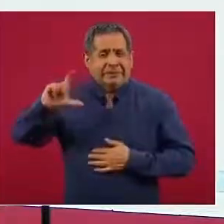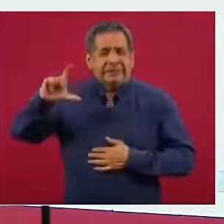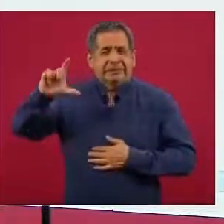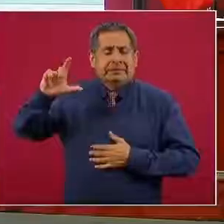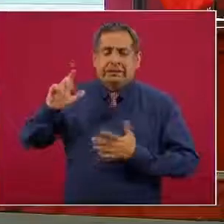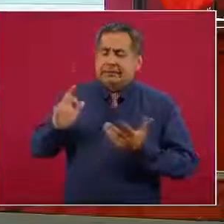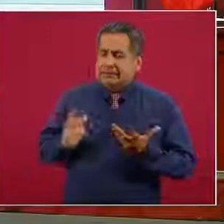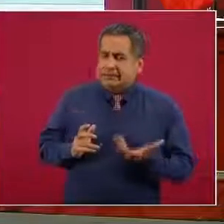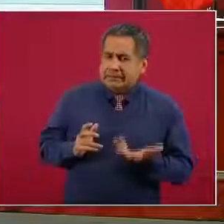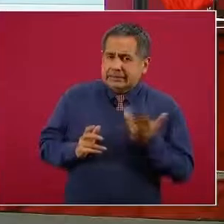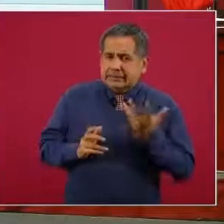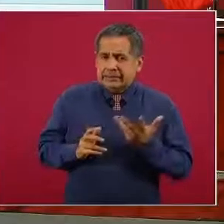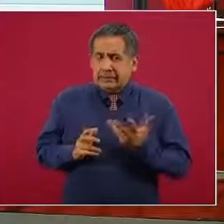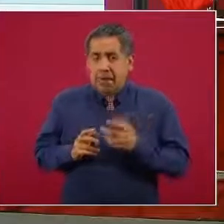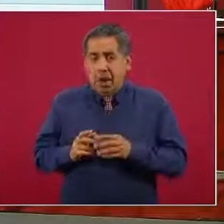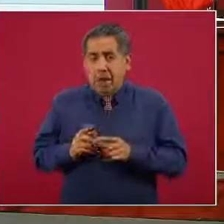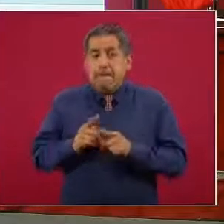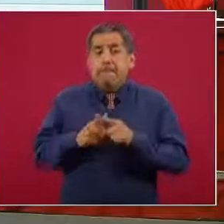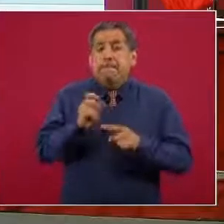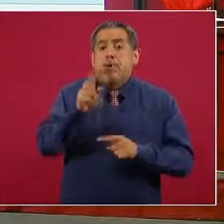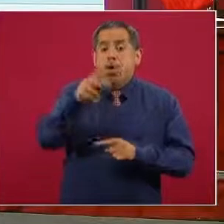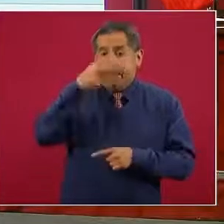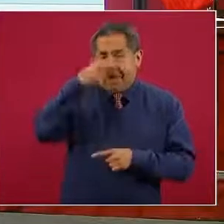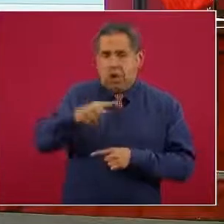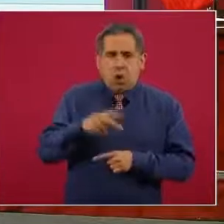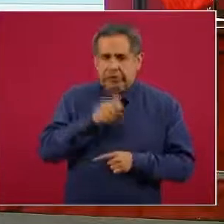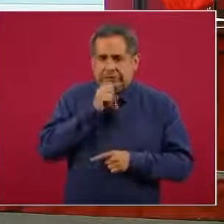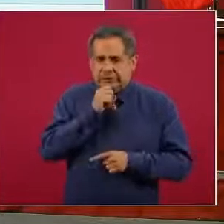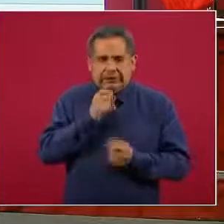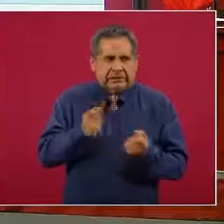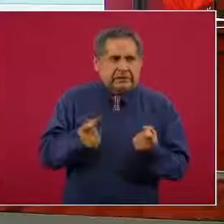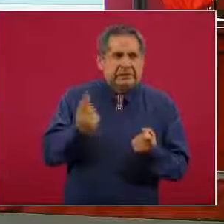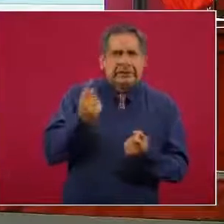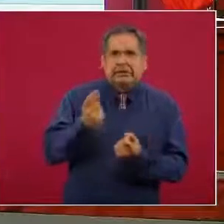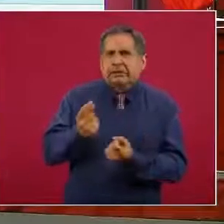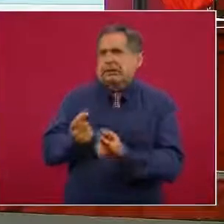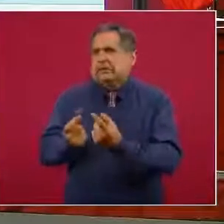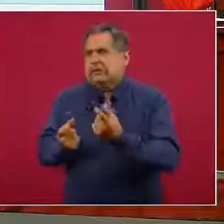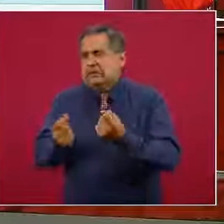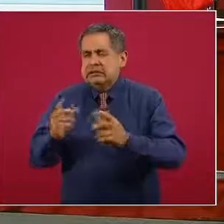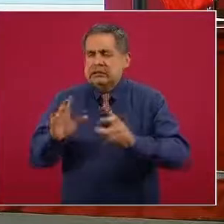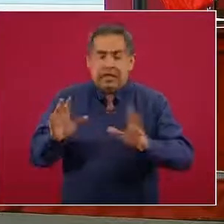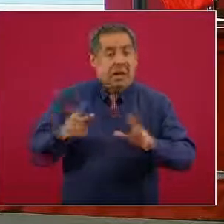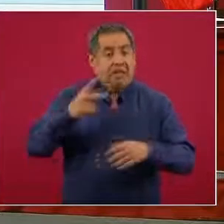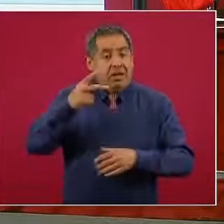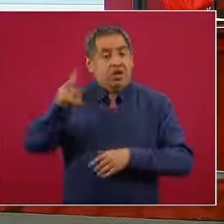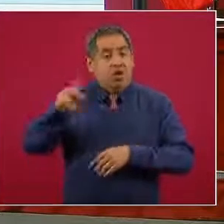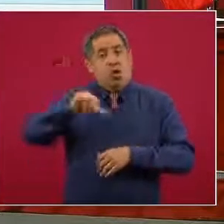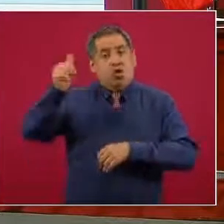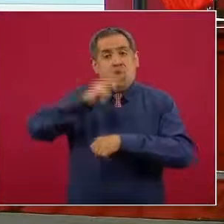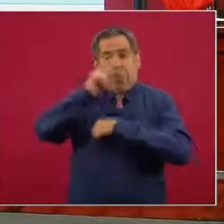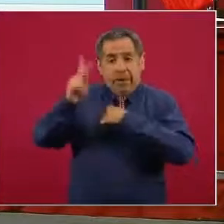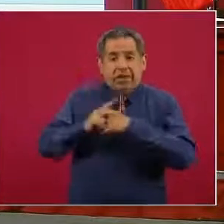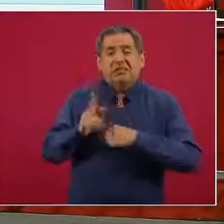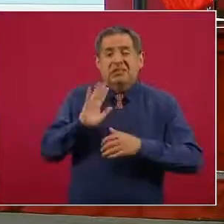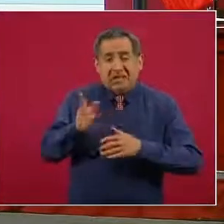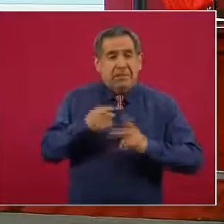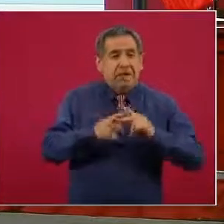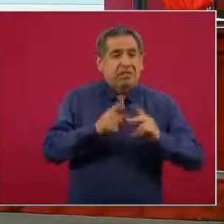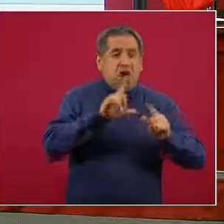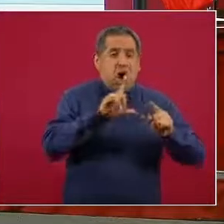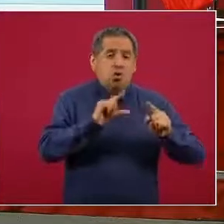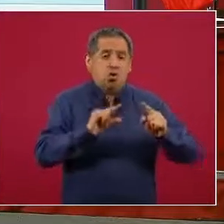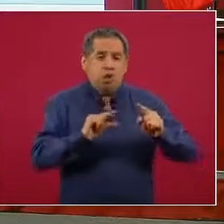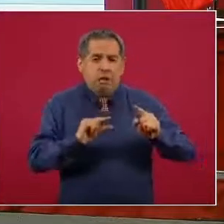es principalmente por el repunte en México, todavía son pocos casos, pero ya hay otros países que tienen esta experiencia de repunte o